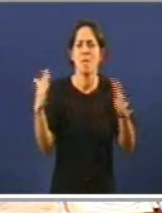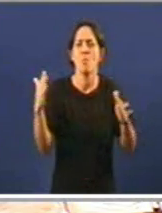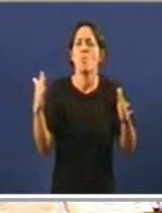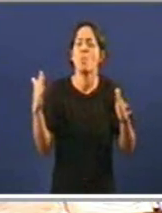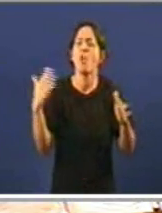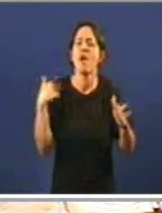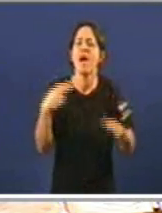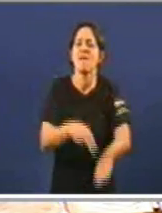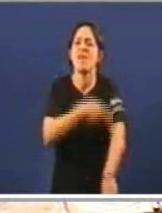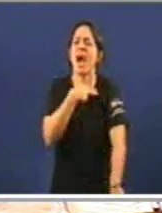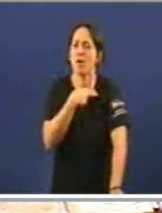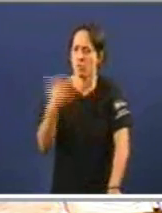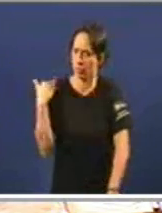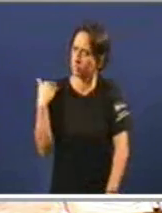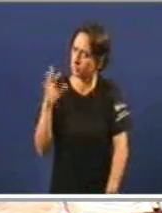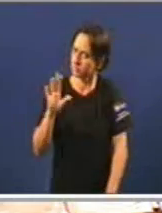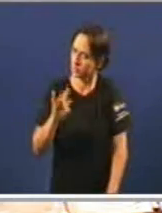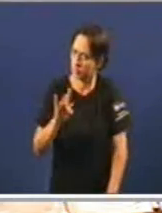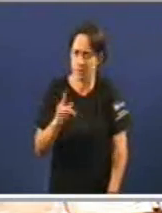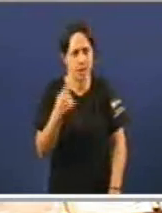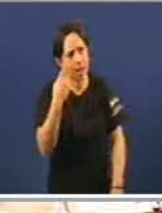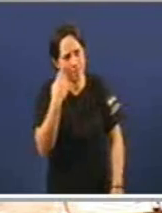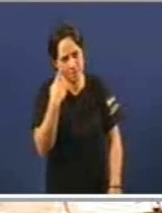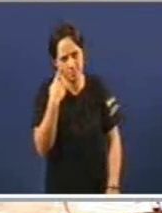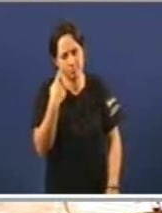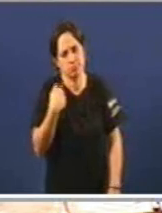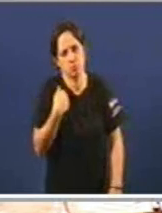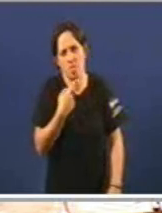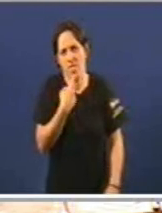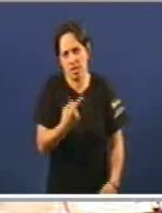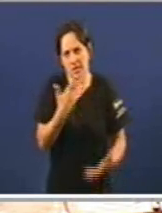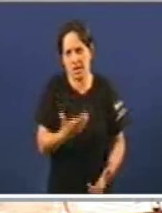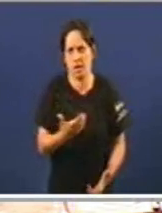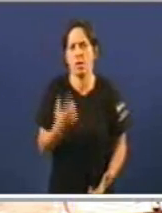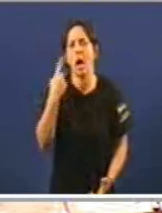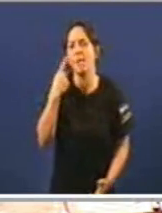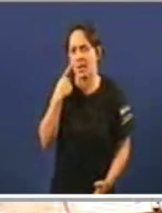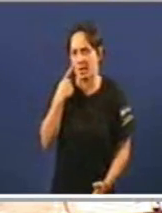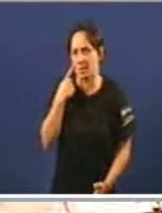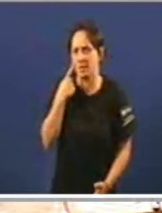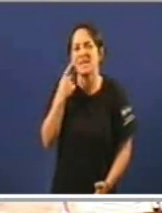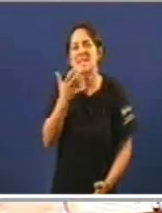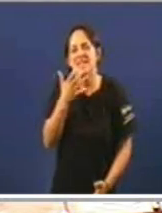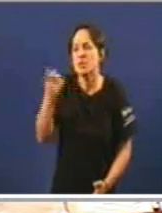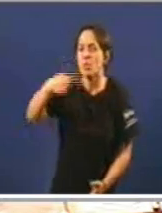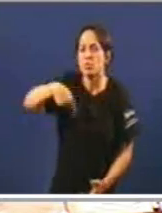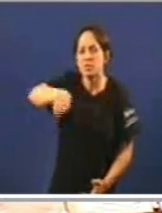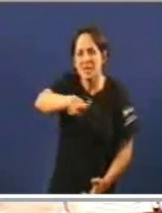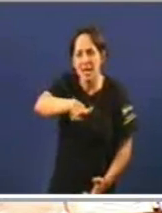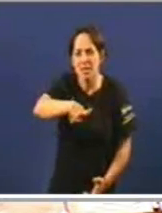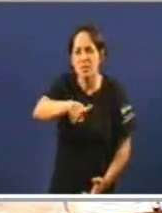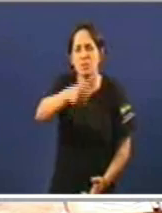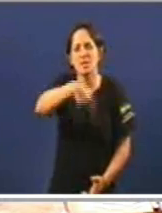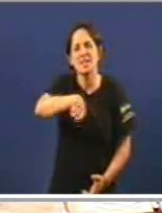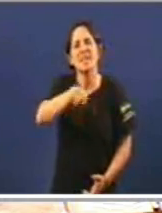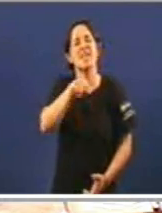Claro, claro. No. Señamos serios. Se vostedes, se ese plan